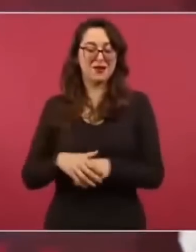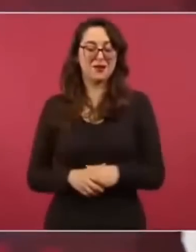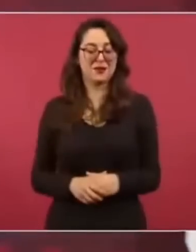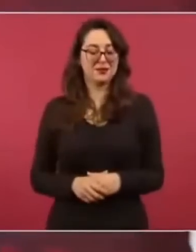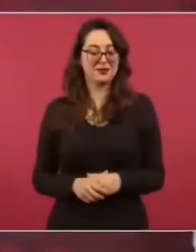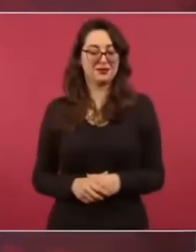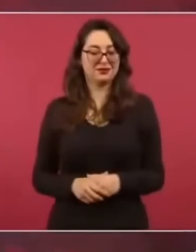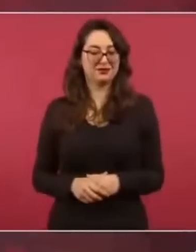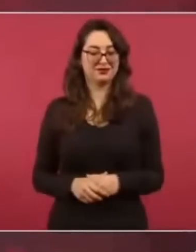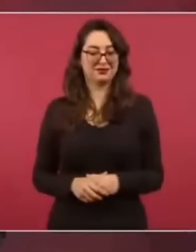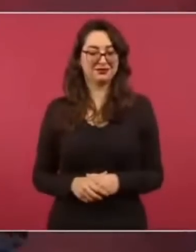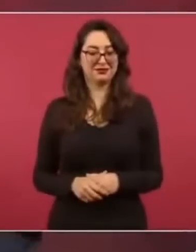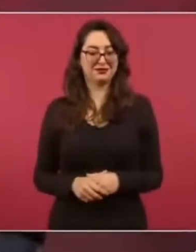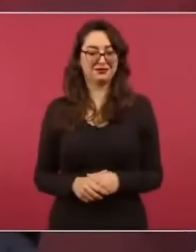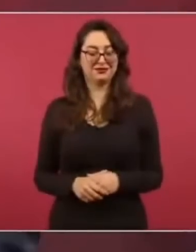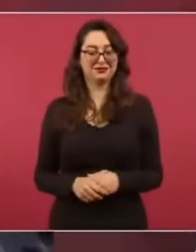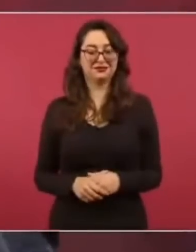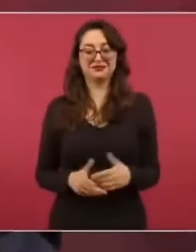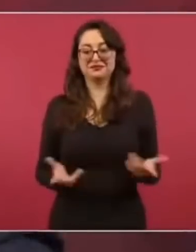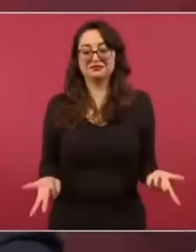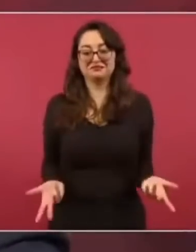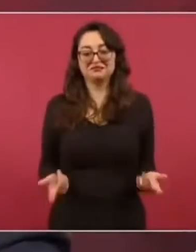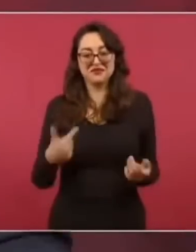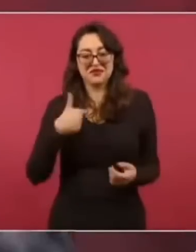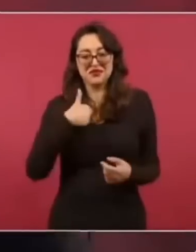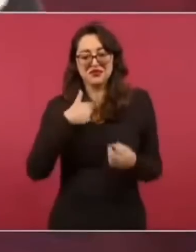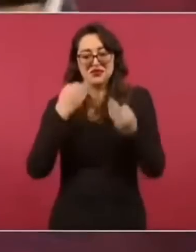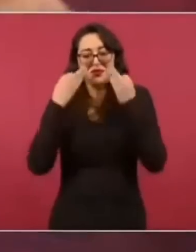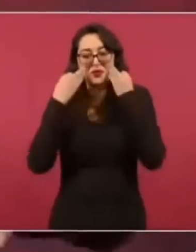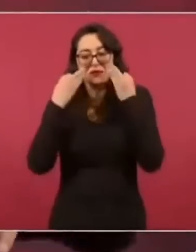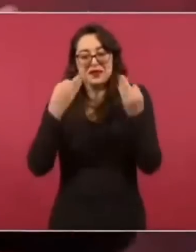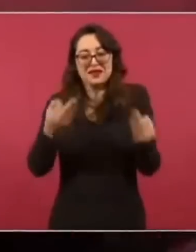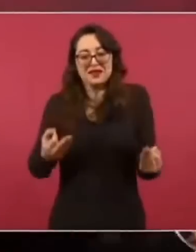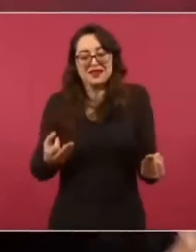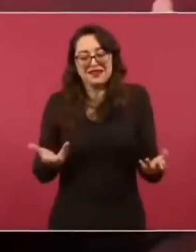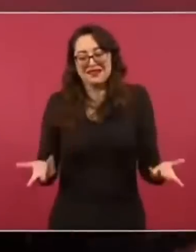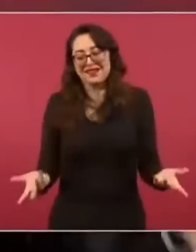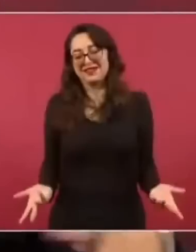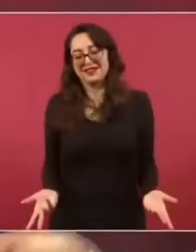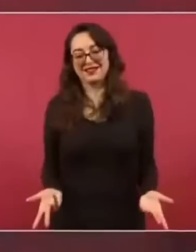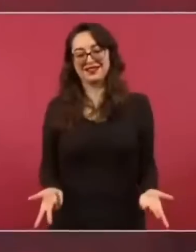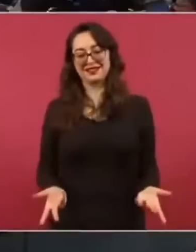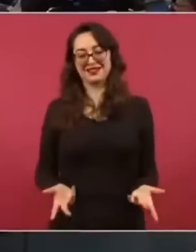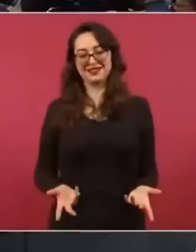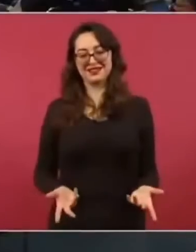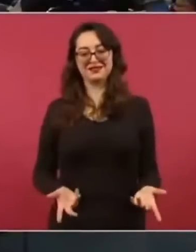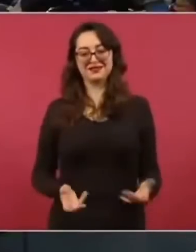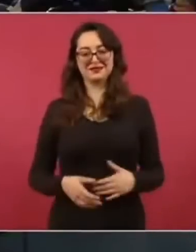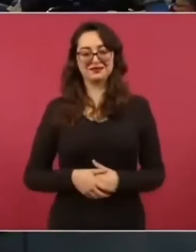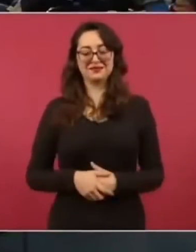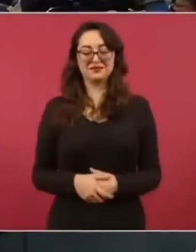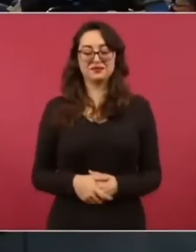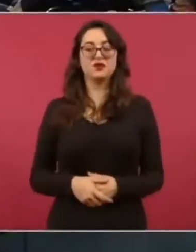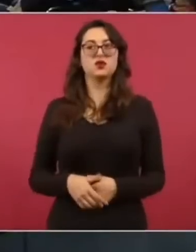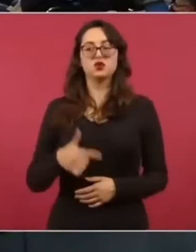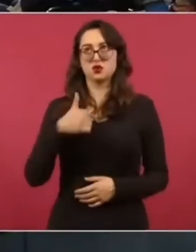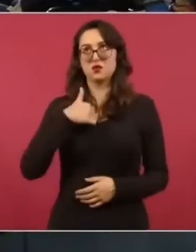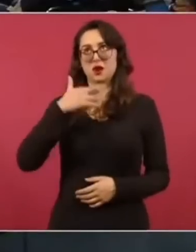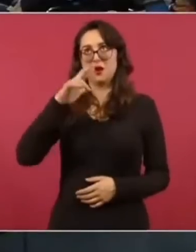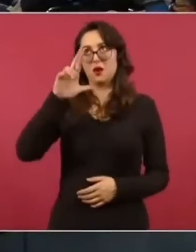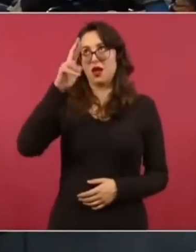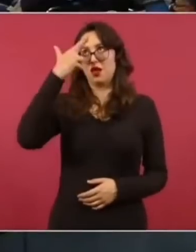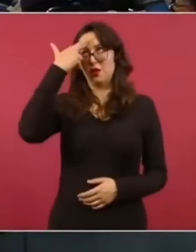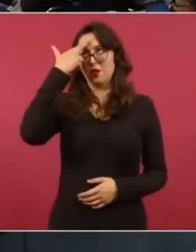ahí en la Procuraduría, me consta, porque en ese entonces estábamos nosotros demandando